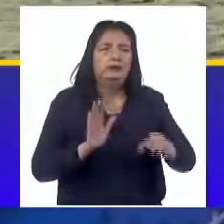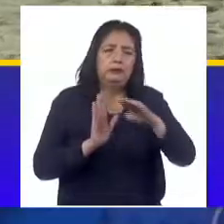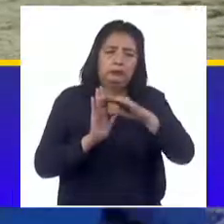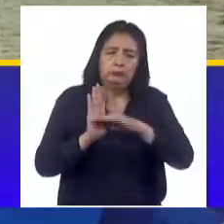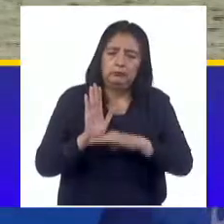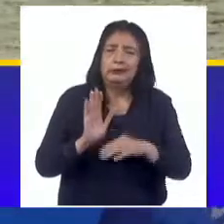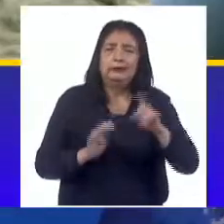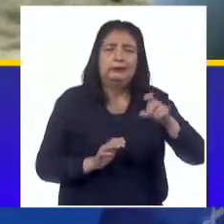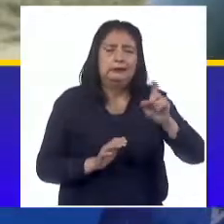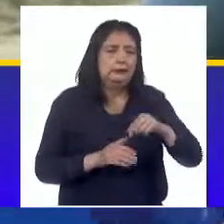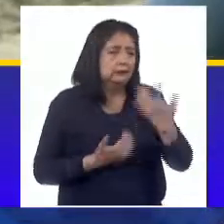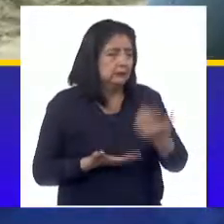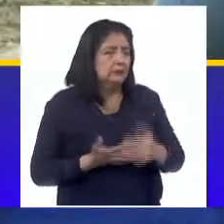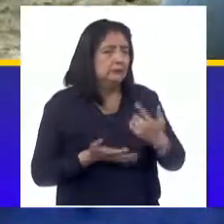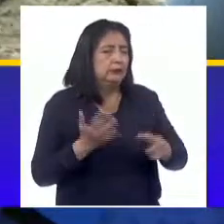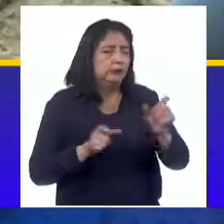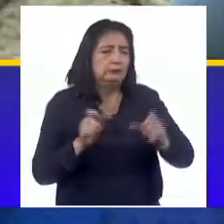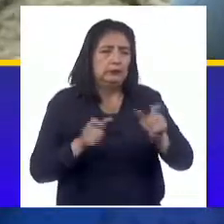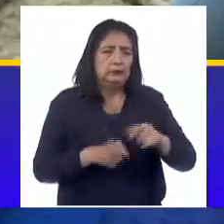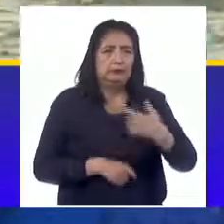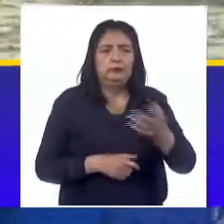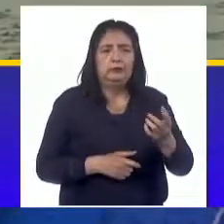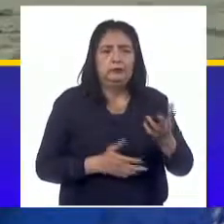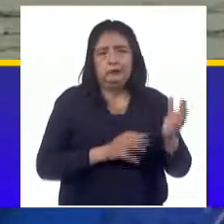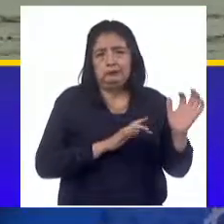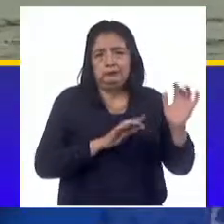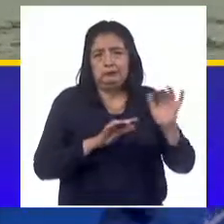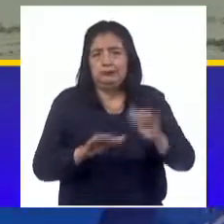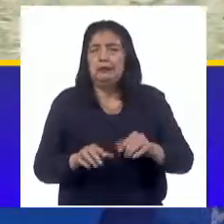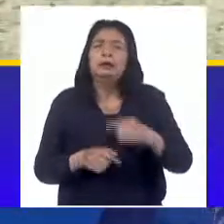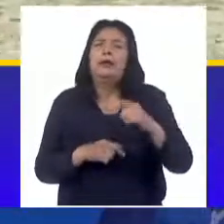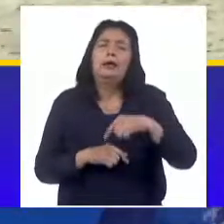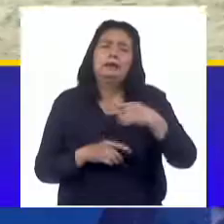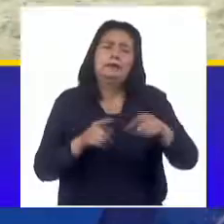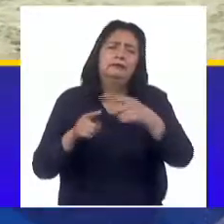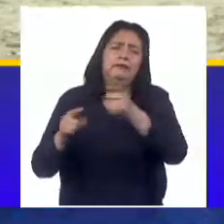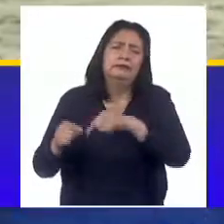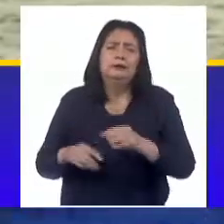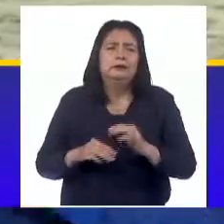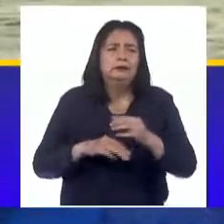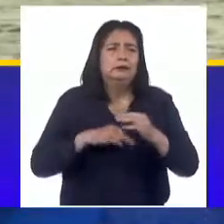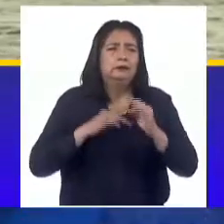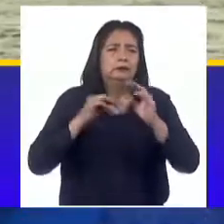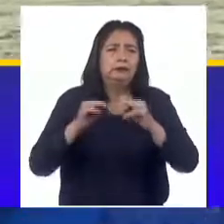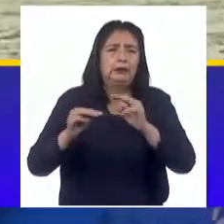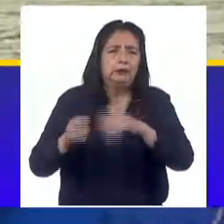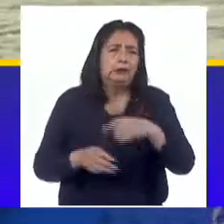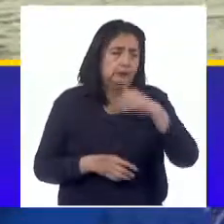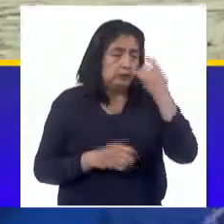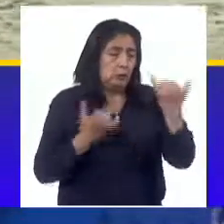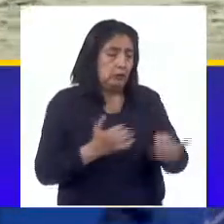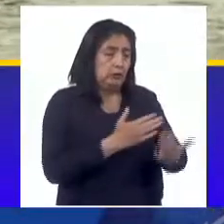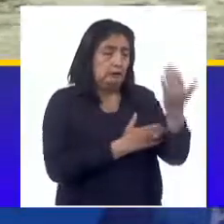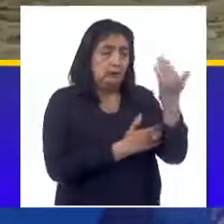se tendrían que tomar en cuenta para los veraneantes, pues que piensan venir a las diferentes playas de la Costa Verde. Esta mañana hubo una